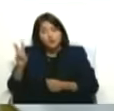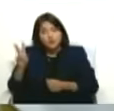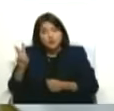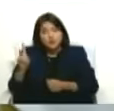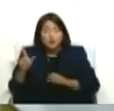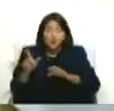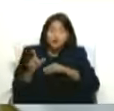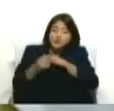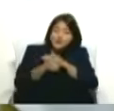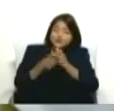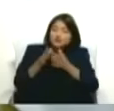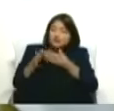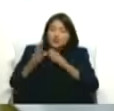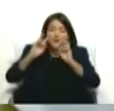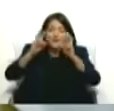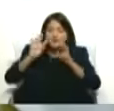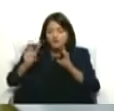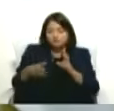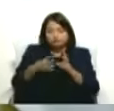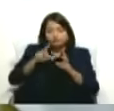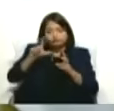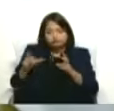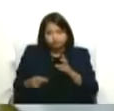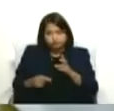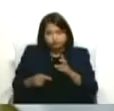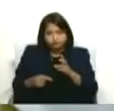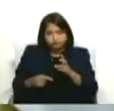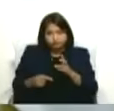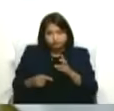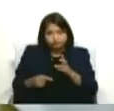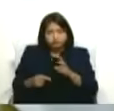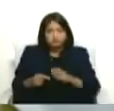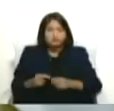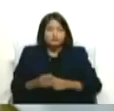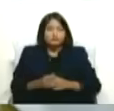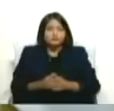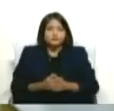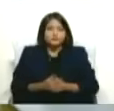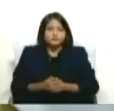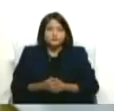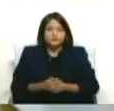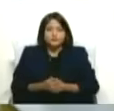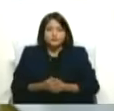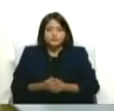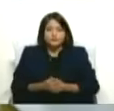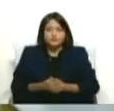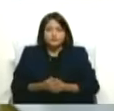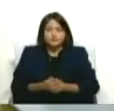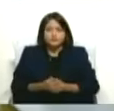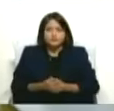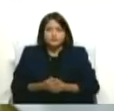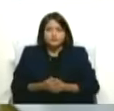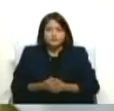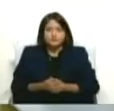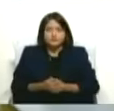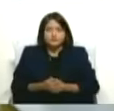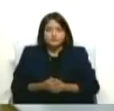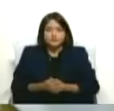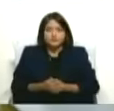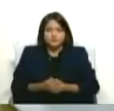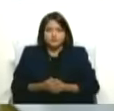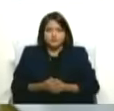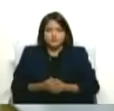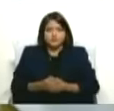y Guyana en torno a la controversia sobre el territorio de la Guayana Esequiba.